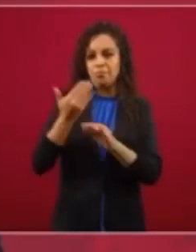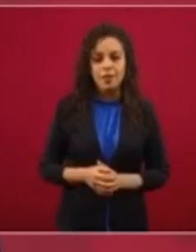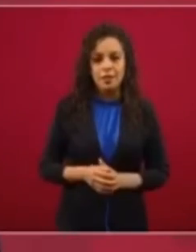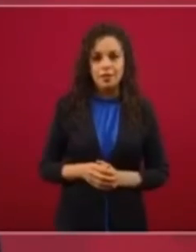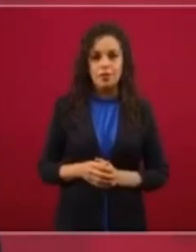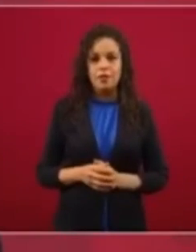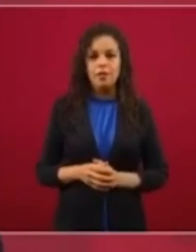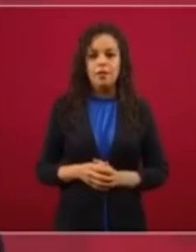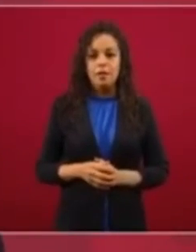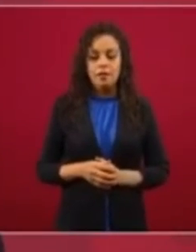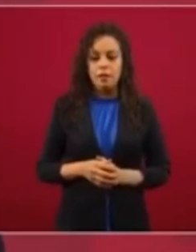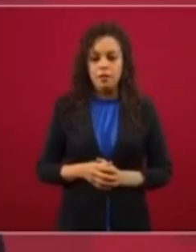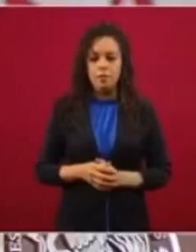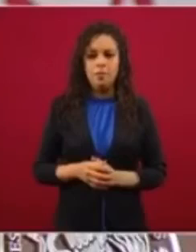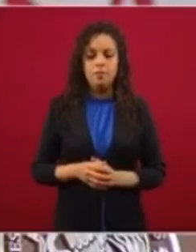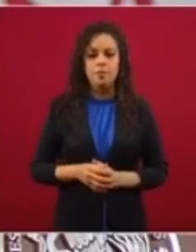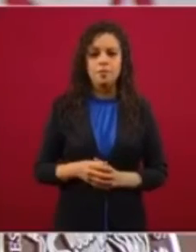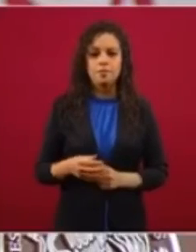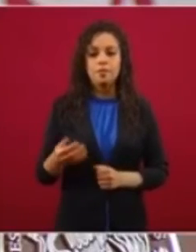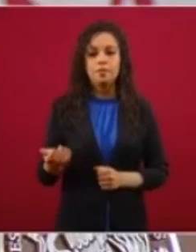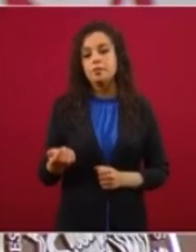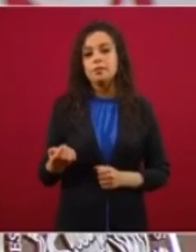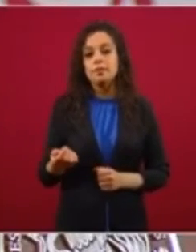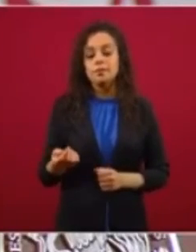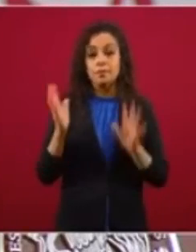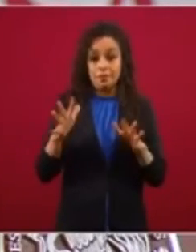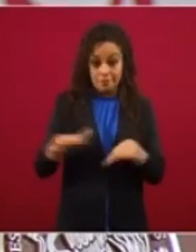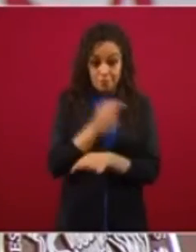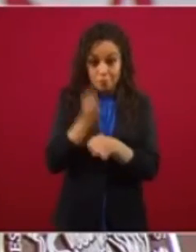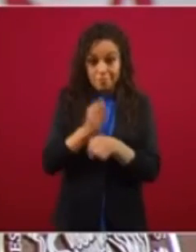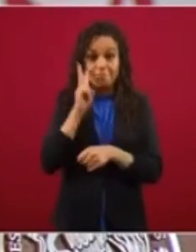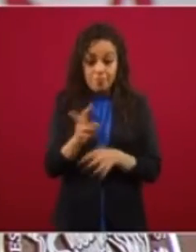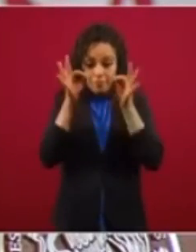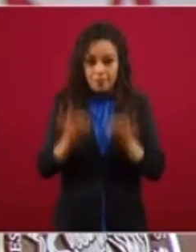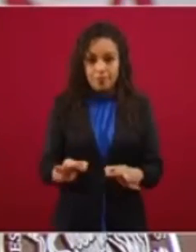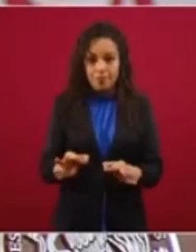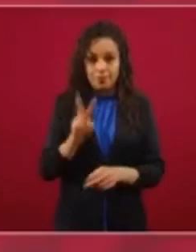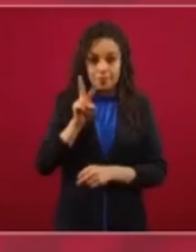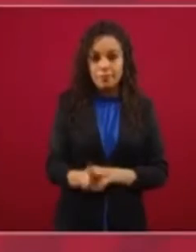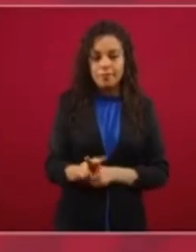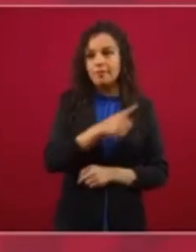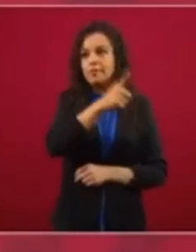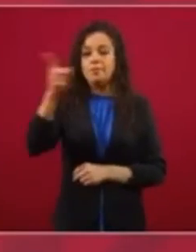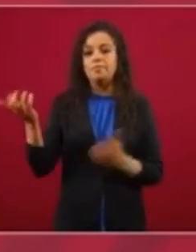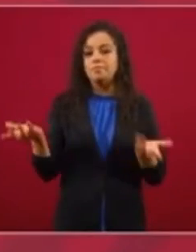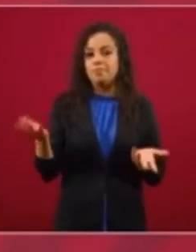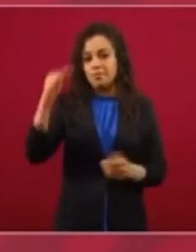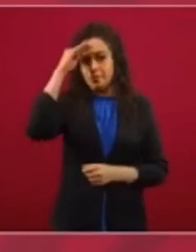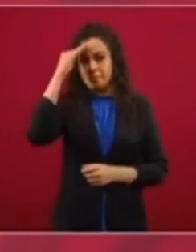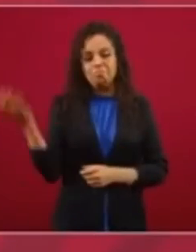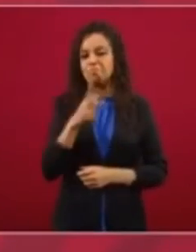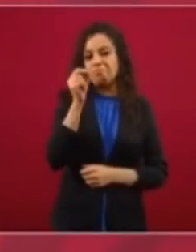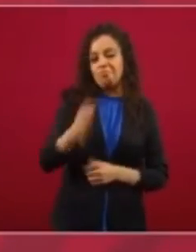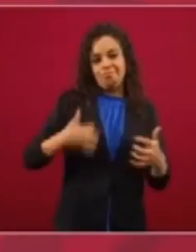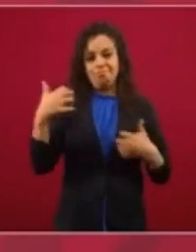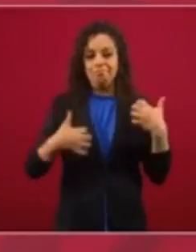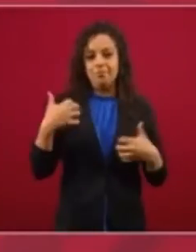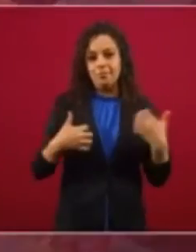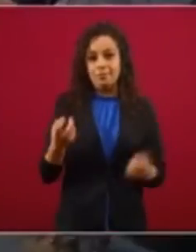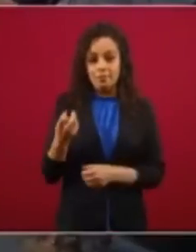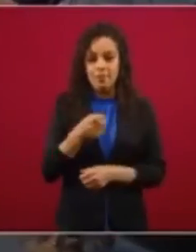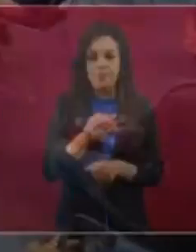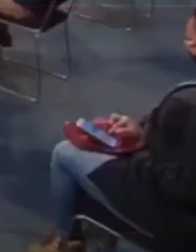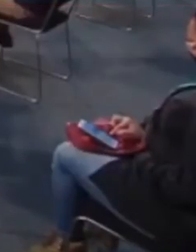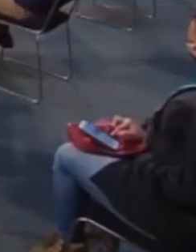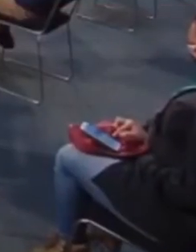cambios? Entonces ahora que es de verdad, que es en serio, pues ya no les gustó. Y esa es la oposición que estamos enfrentando. Pero